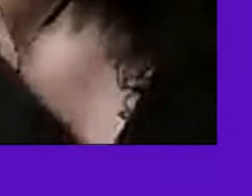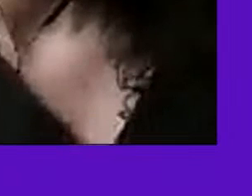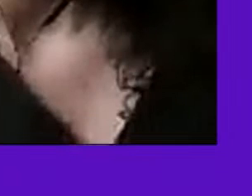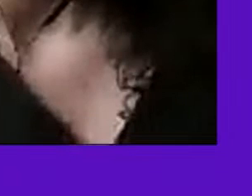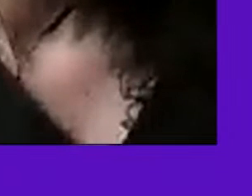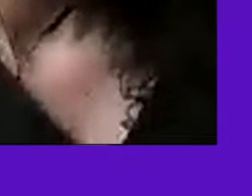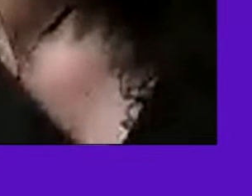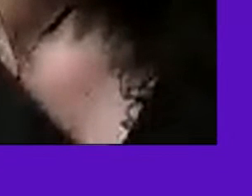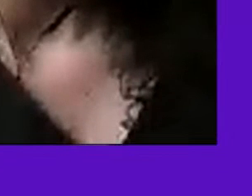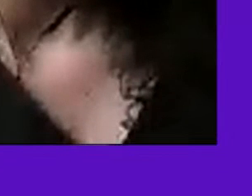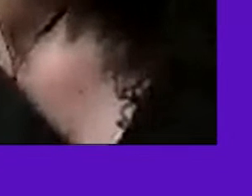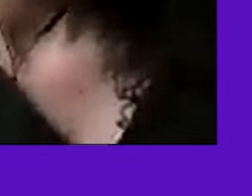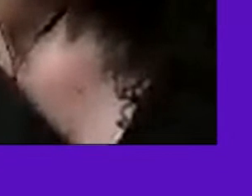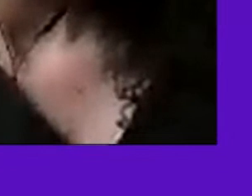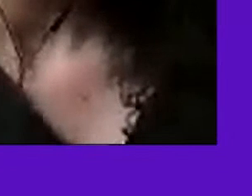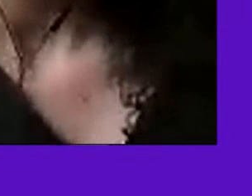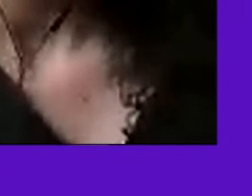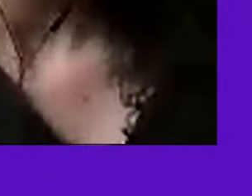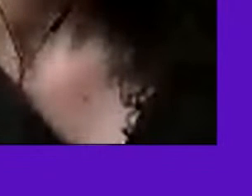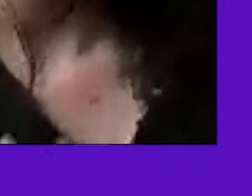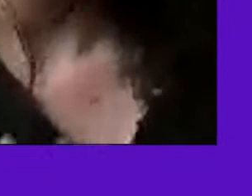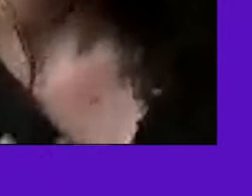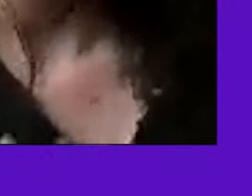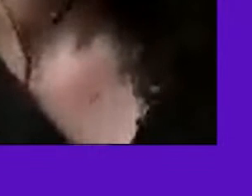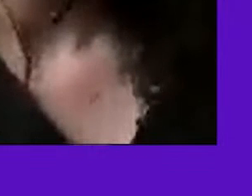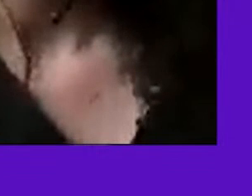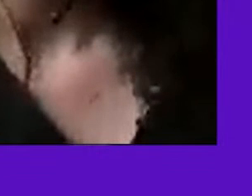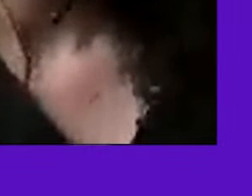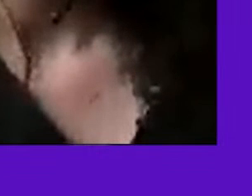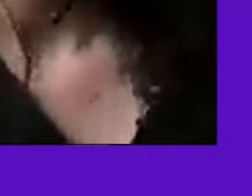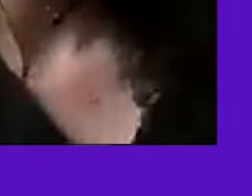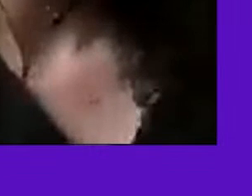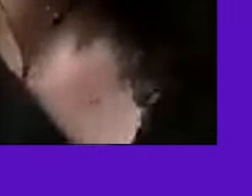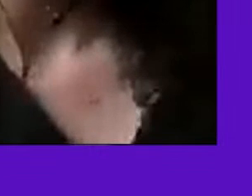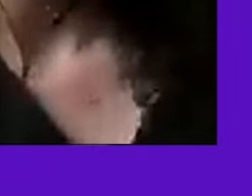público. Creo que es una de las cosas que a mí más